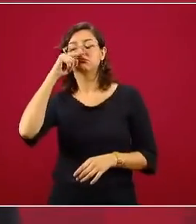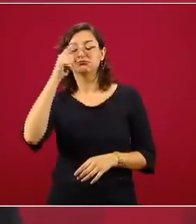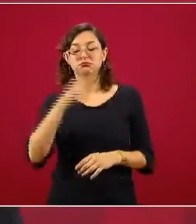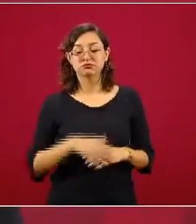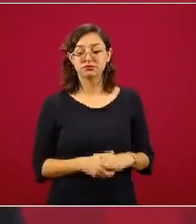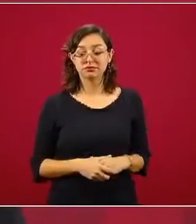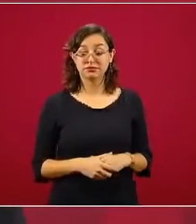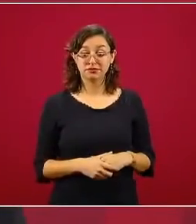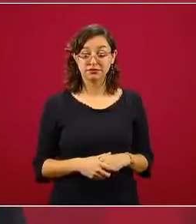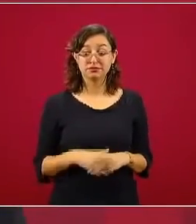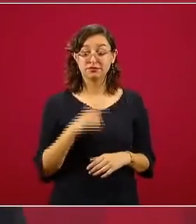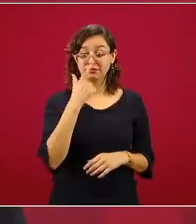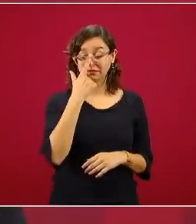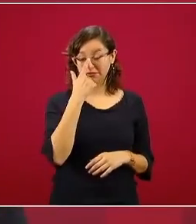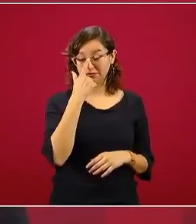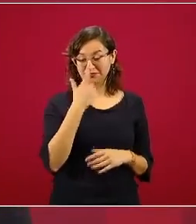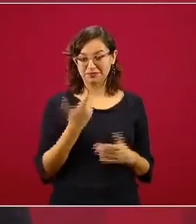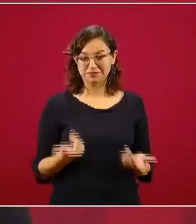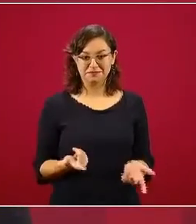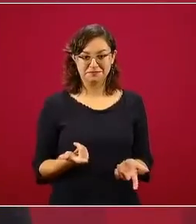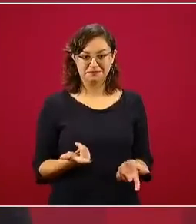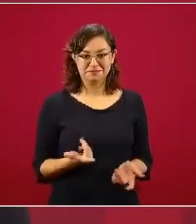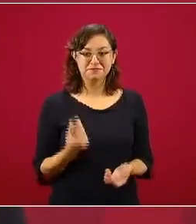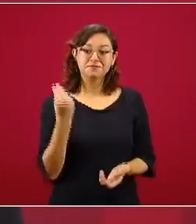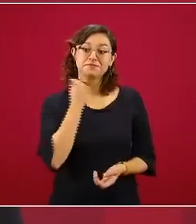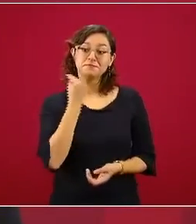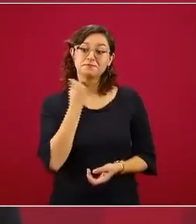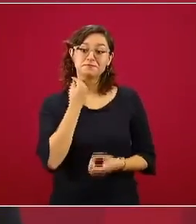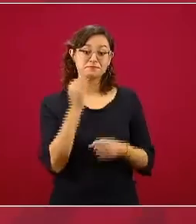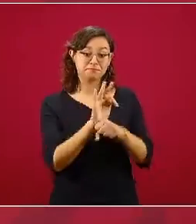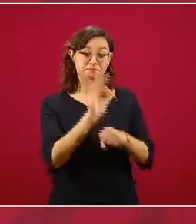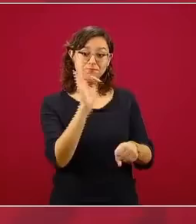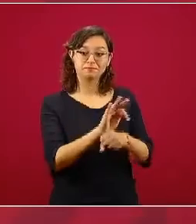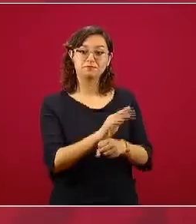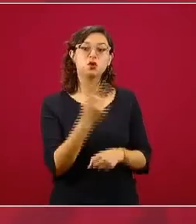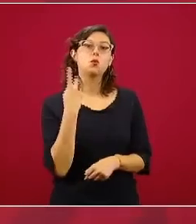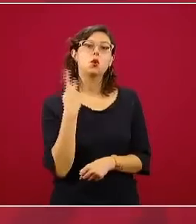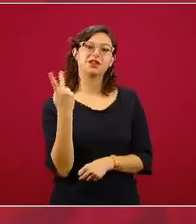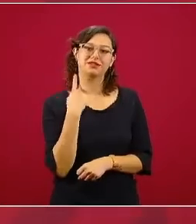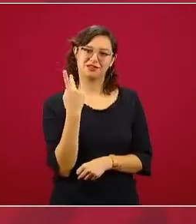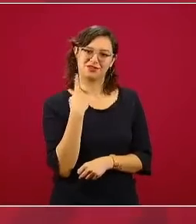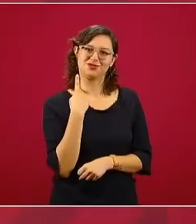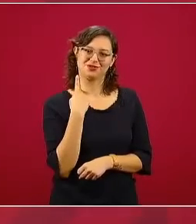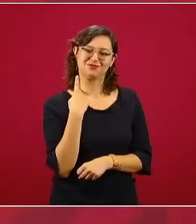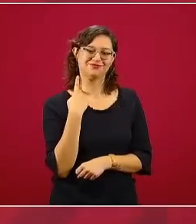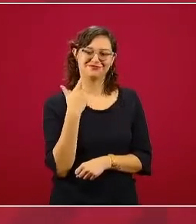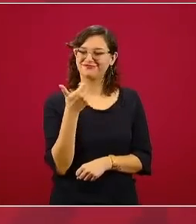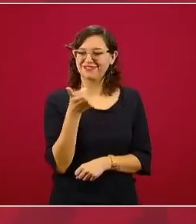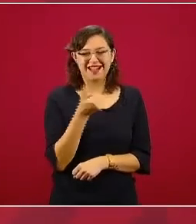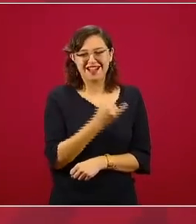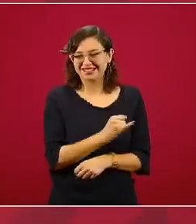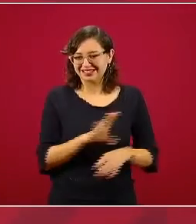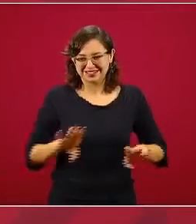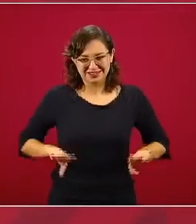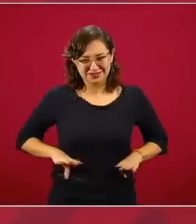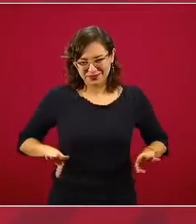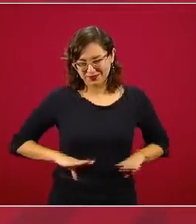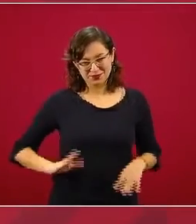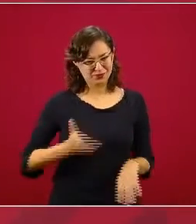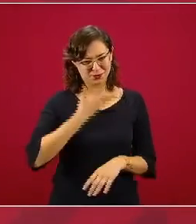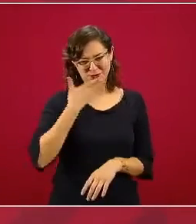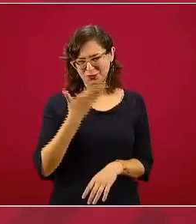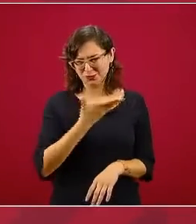sobre todo los que defendían a delincuentes de cuello blanco. Era así, muy